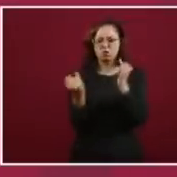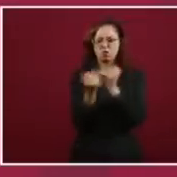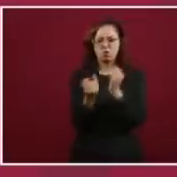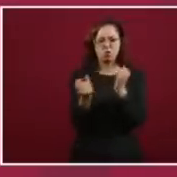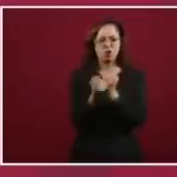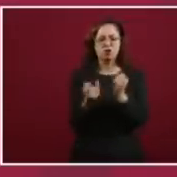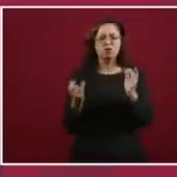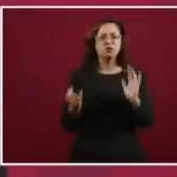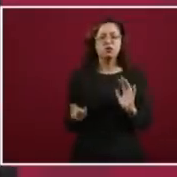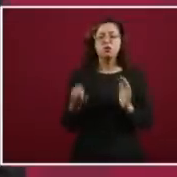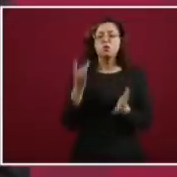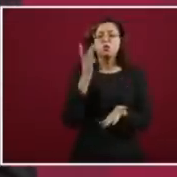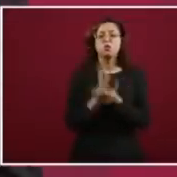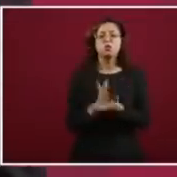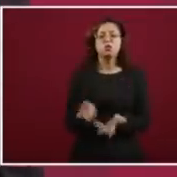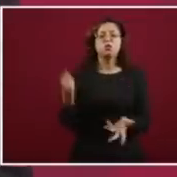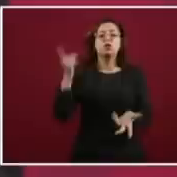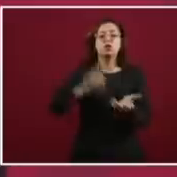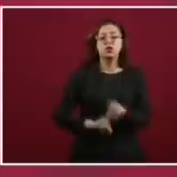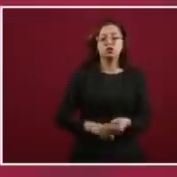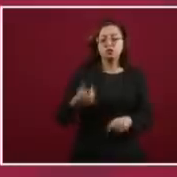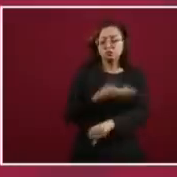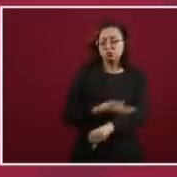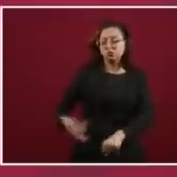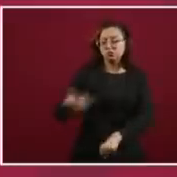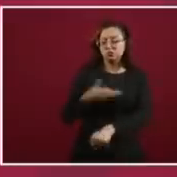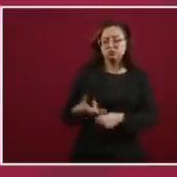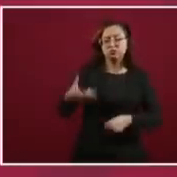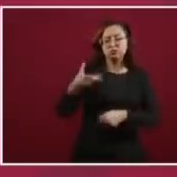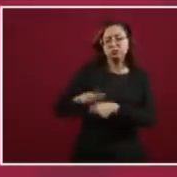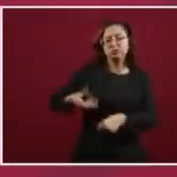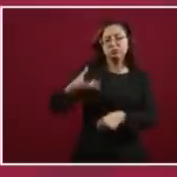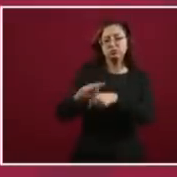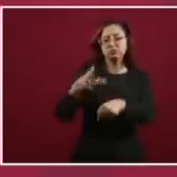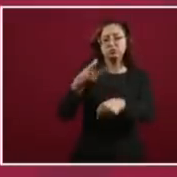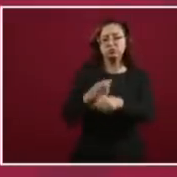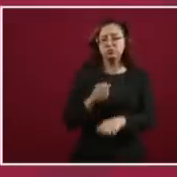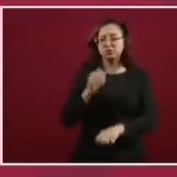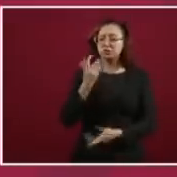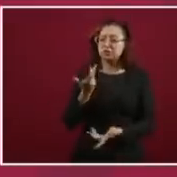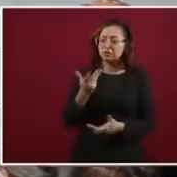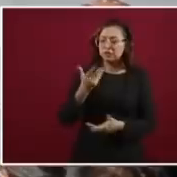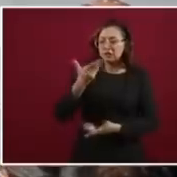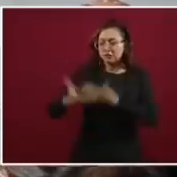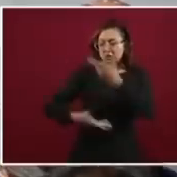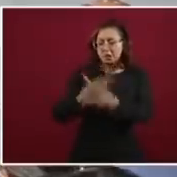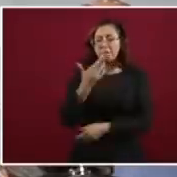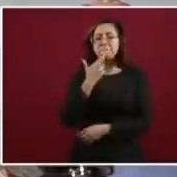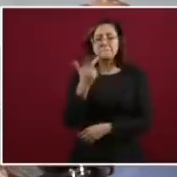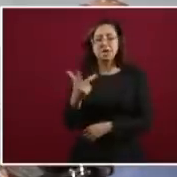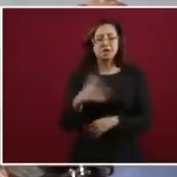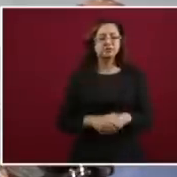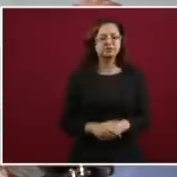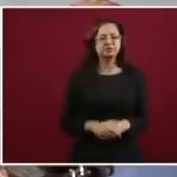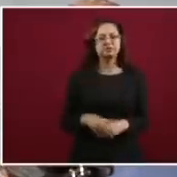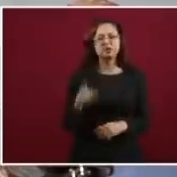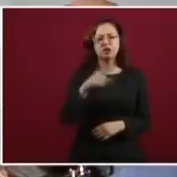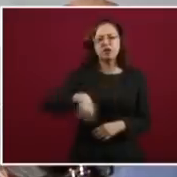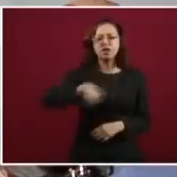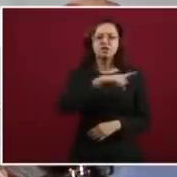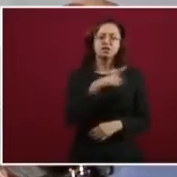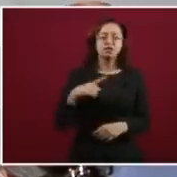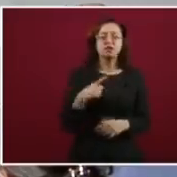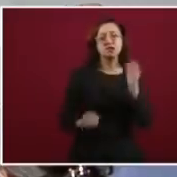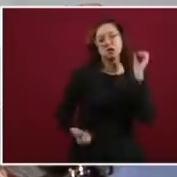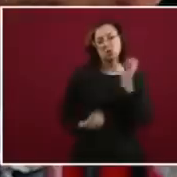y se va a mejorar inclusive el servicio tienen que cambiar y llevar nuevos documentos